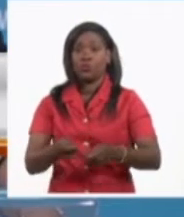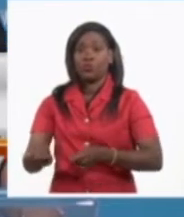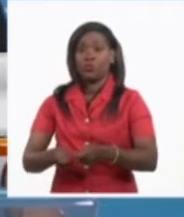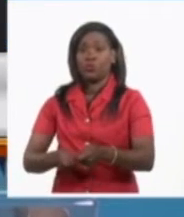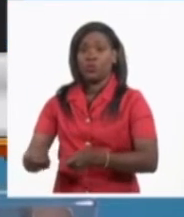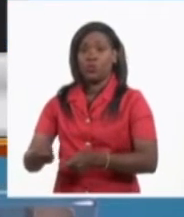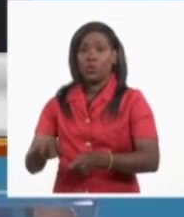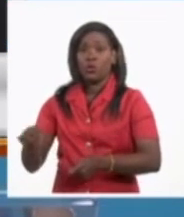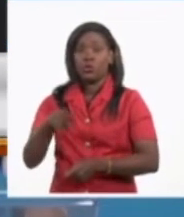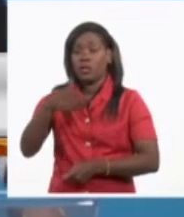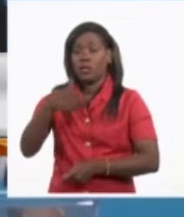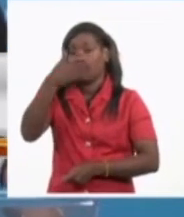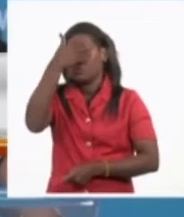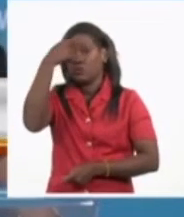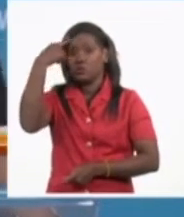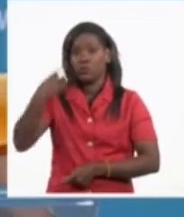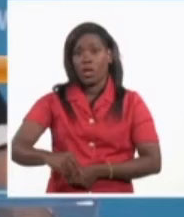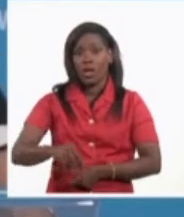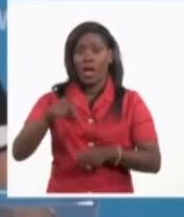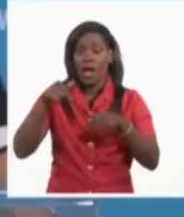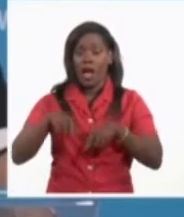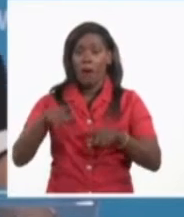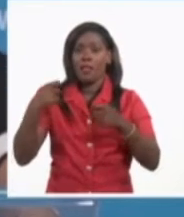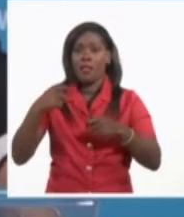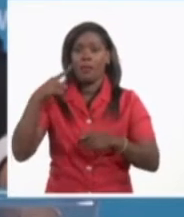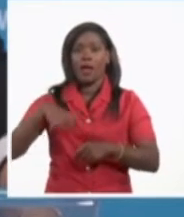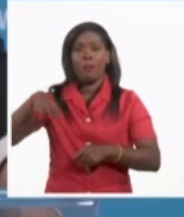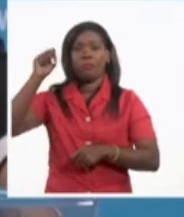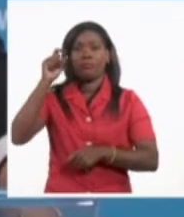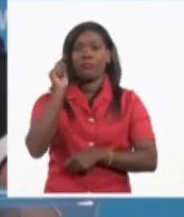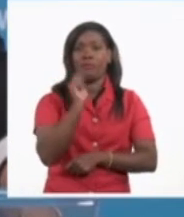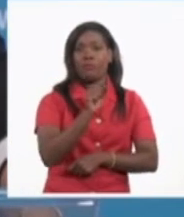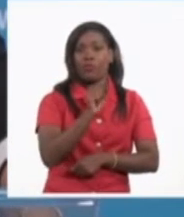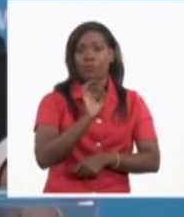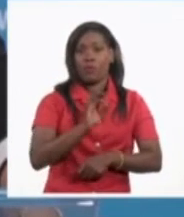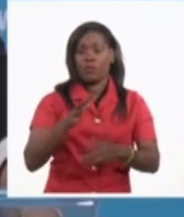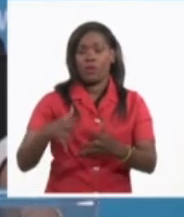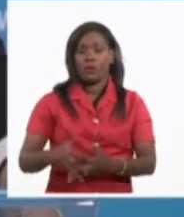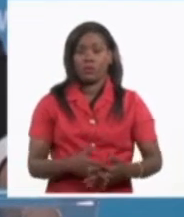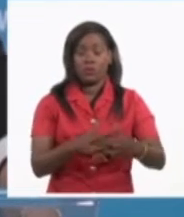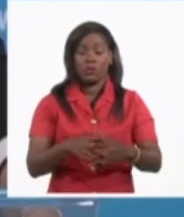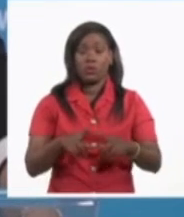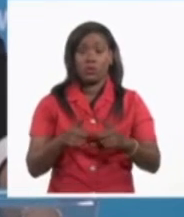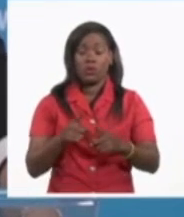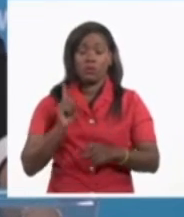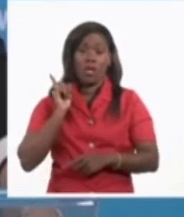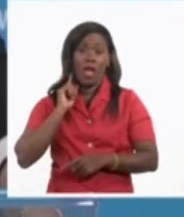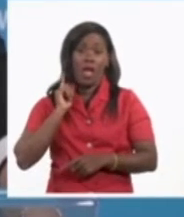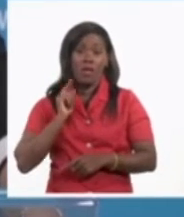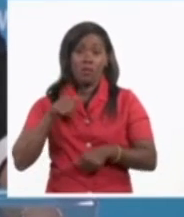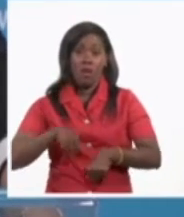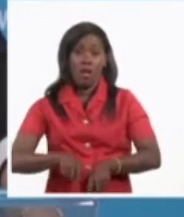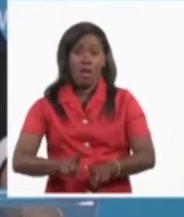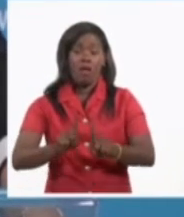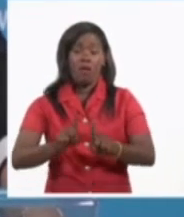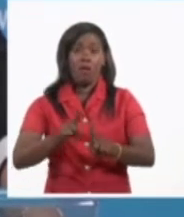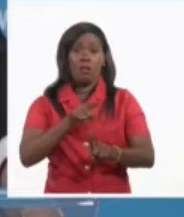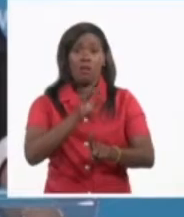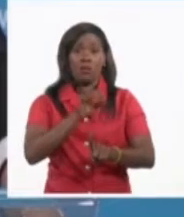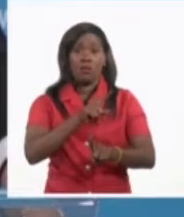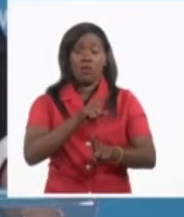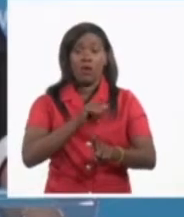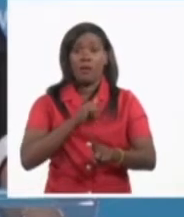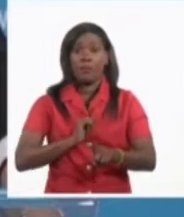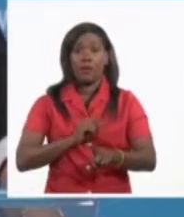los funcionarios estadounidenses en los últimos muchos años, entendemos que las fugas permitirán a Estados Unidos aumentar